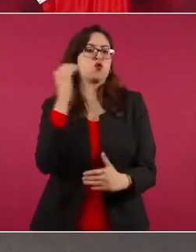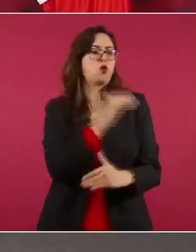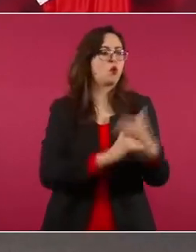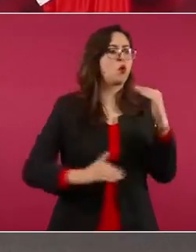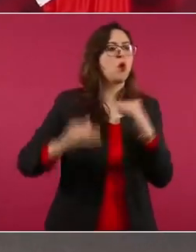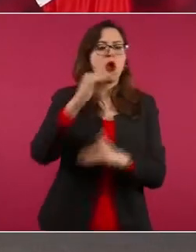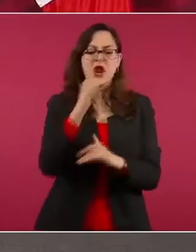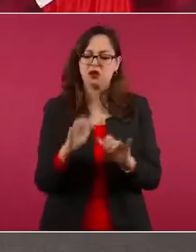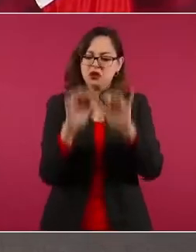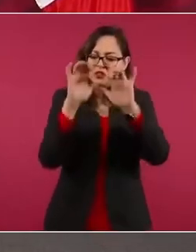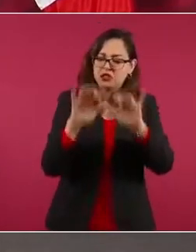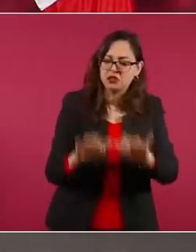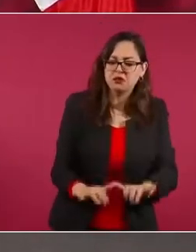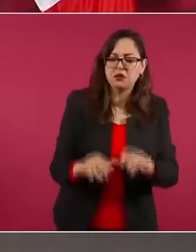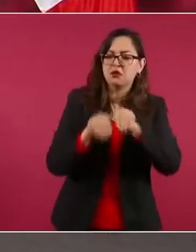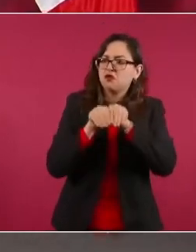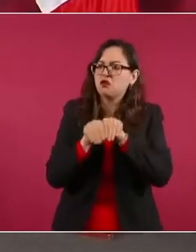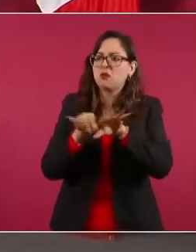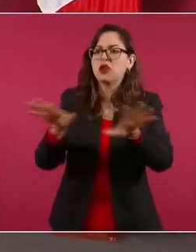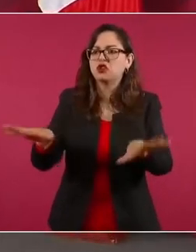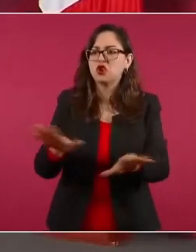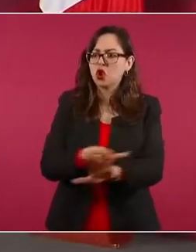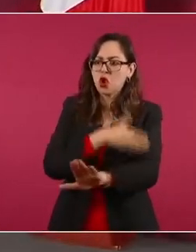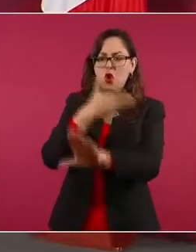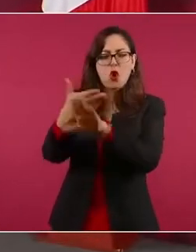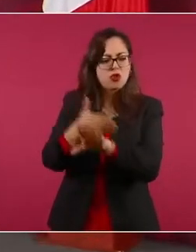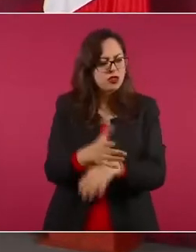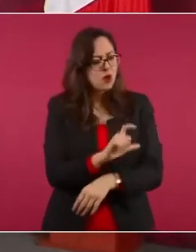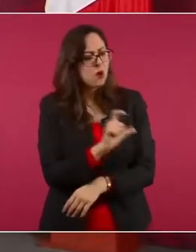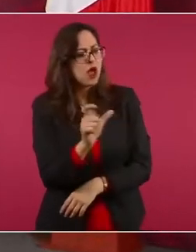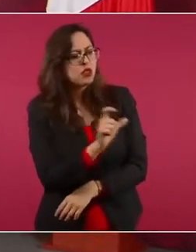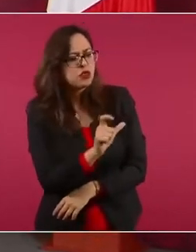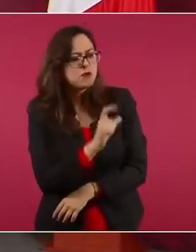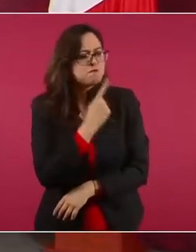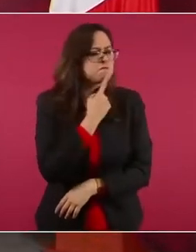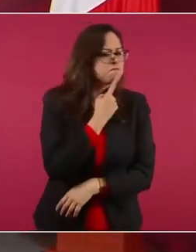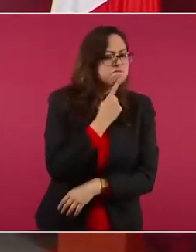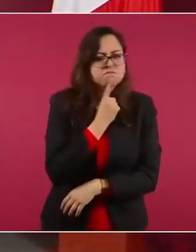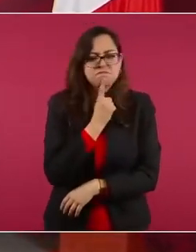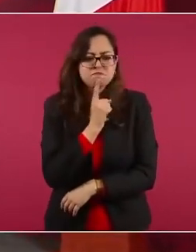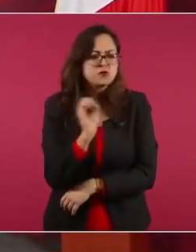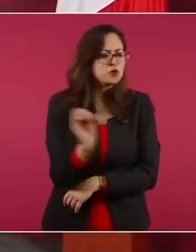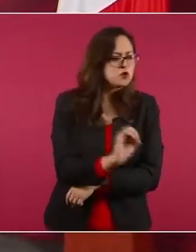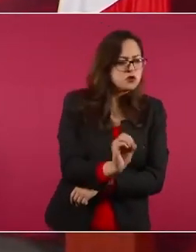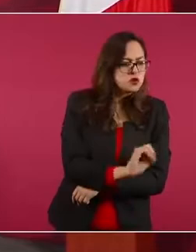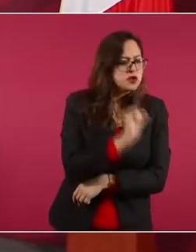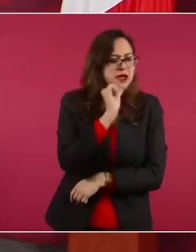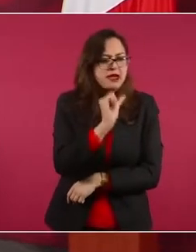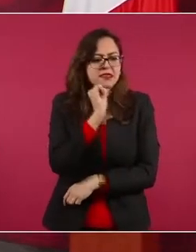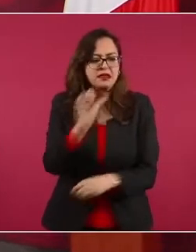servían para legitimar todos estos horrores.